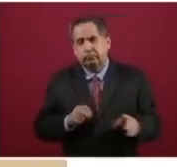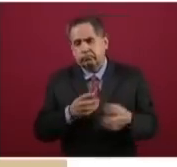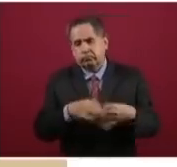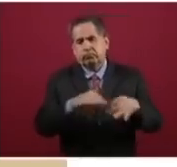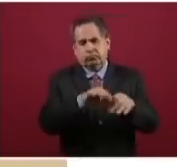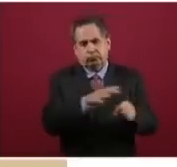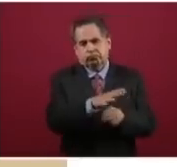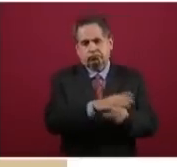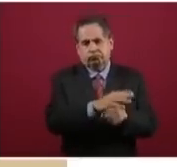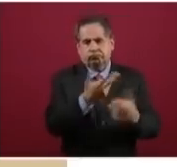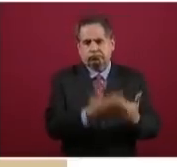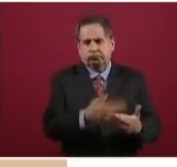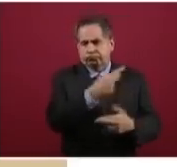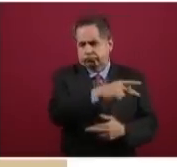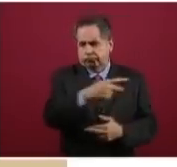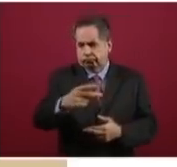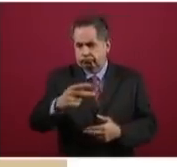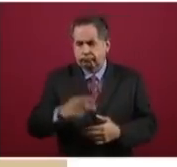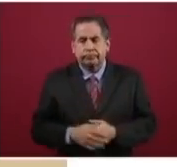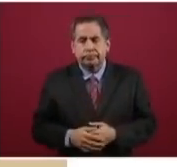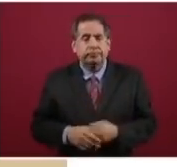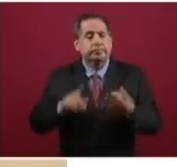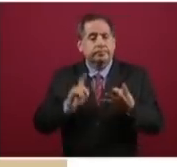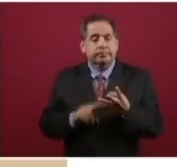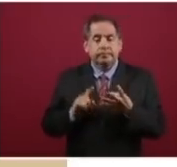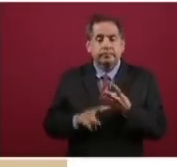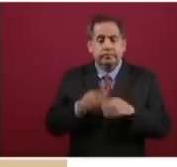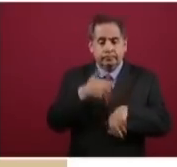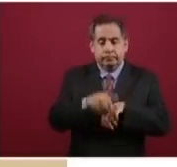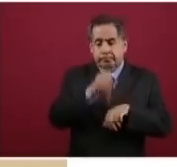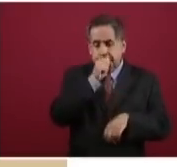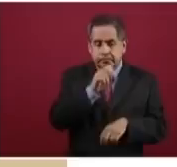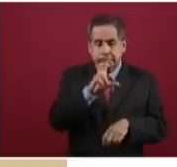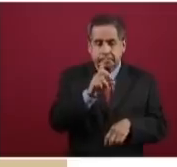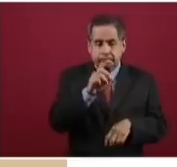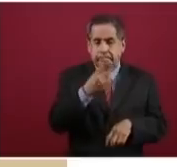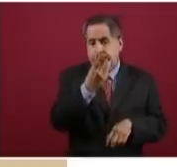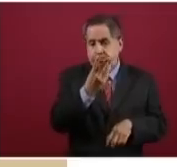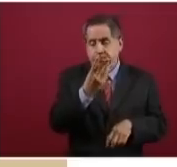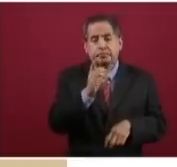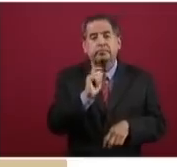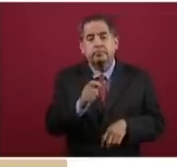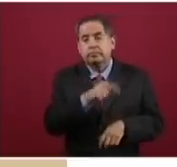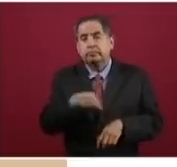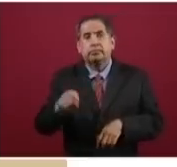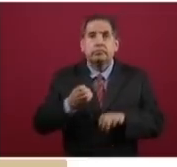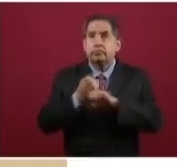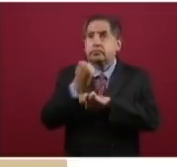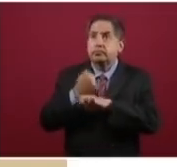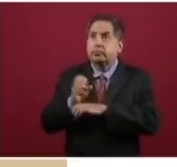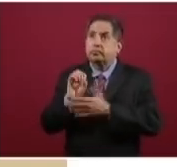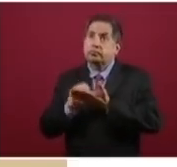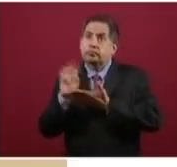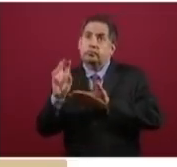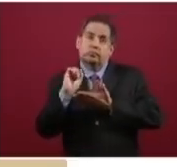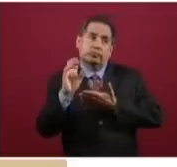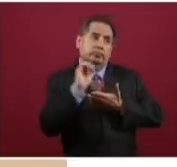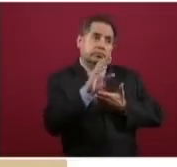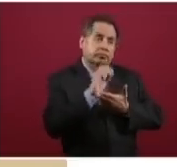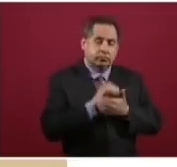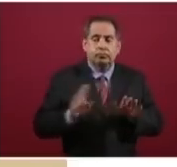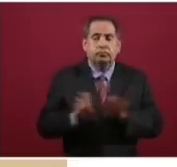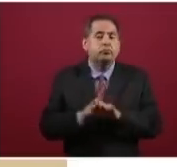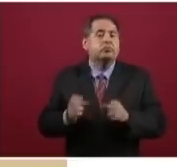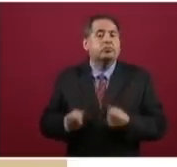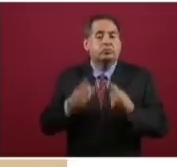importante está en el ramo 33 que tiene que ver con transferencias a las entidades y las aportaciones